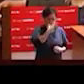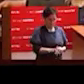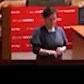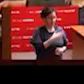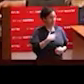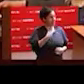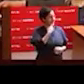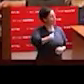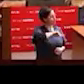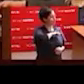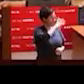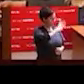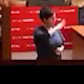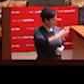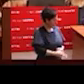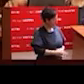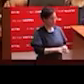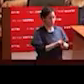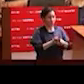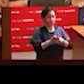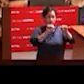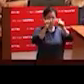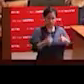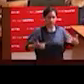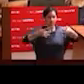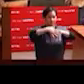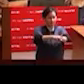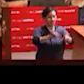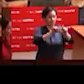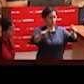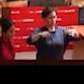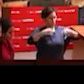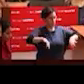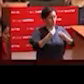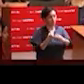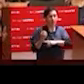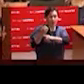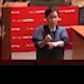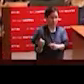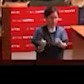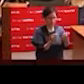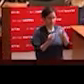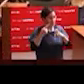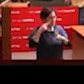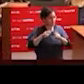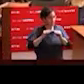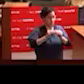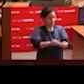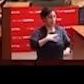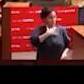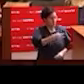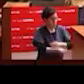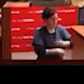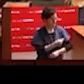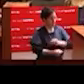creemos el modelo de integración en la empresa ordinaria con el apoyo necesario para que puedan desarrollar sus funciones sus